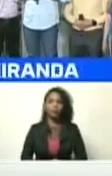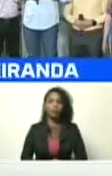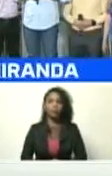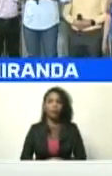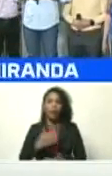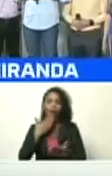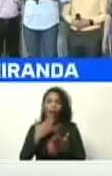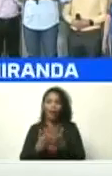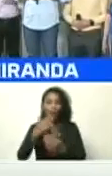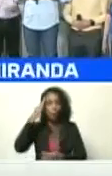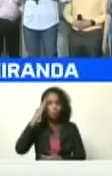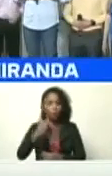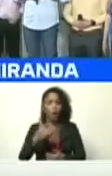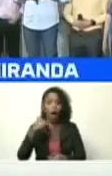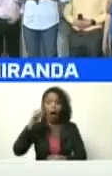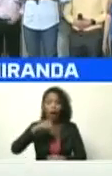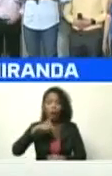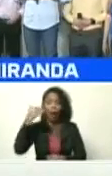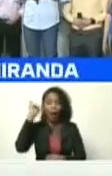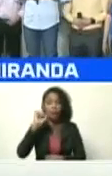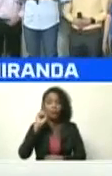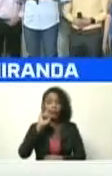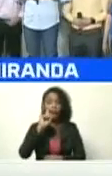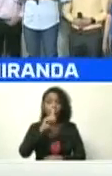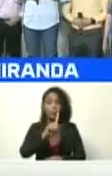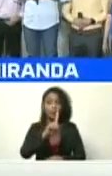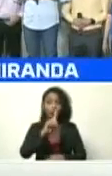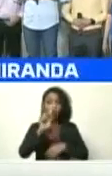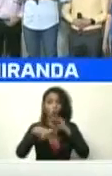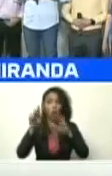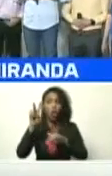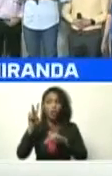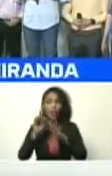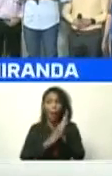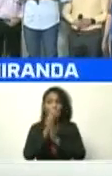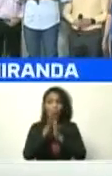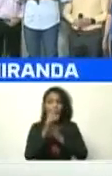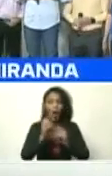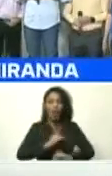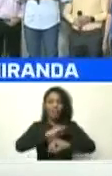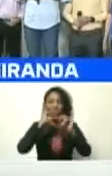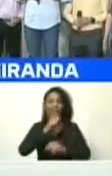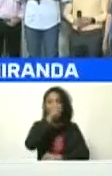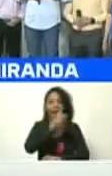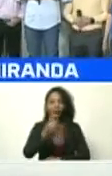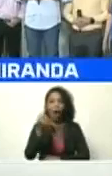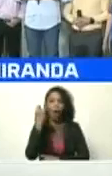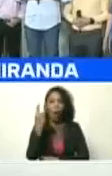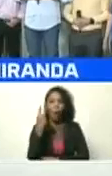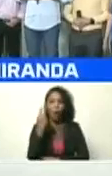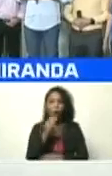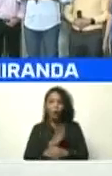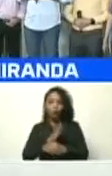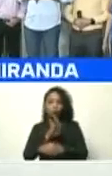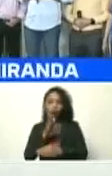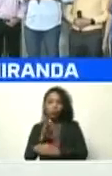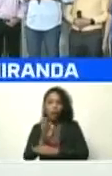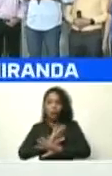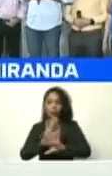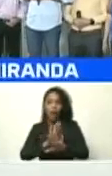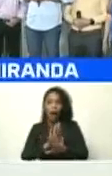Gracias, mi comandante. Bueno, aquí están 112 emprendedores felices. Cada uno va a ir ya con